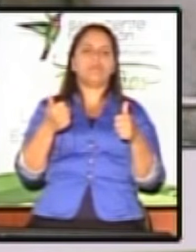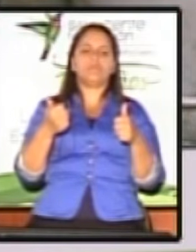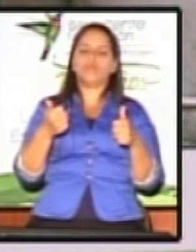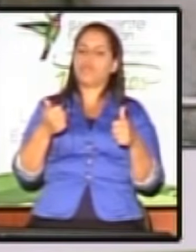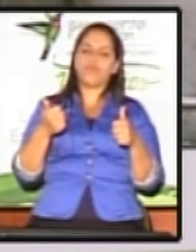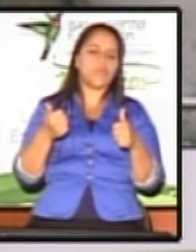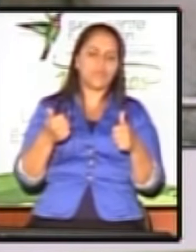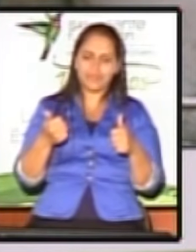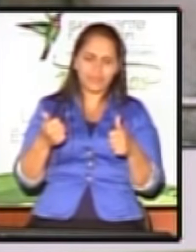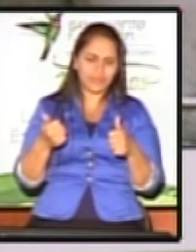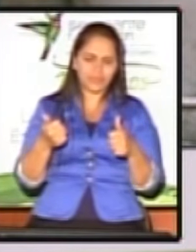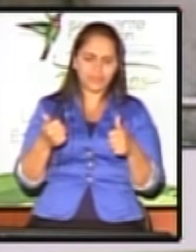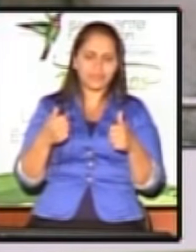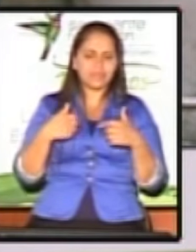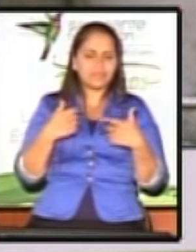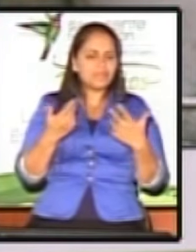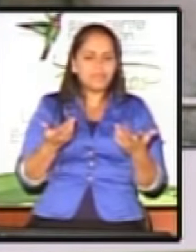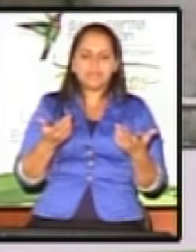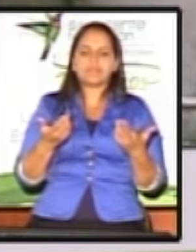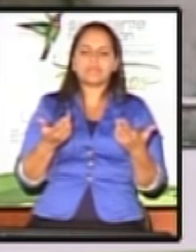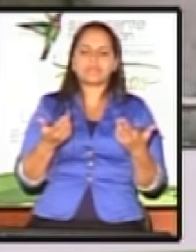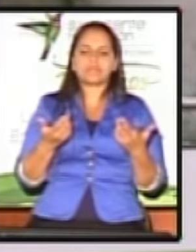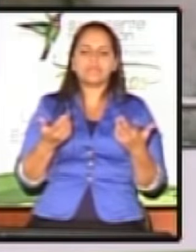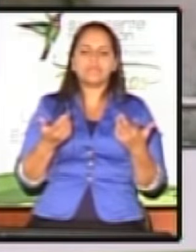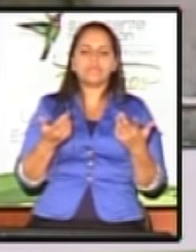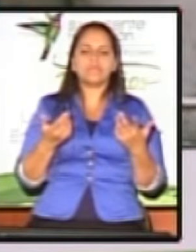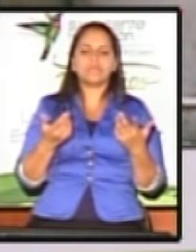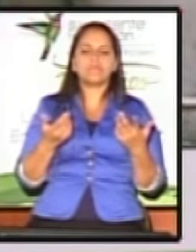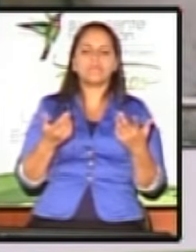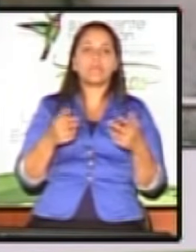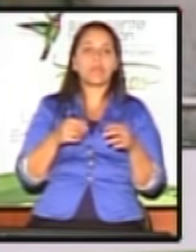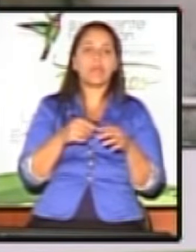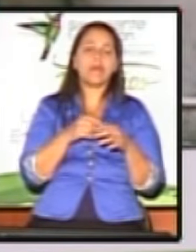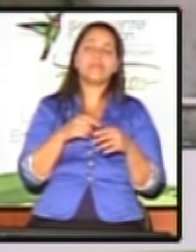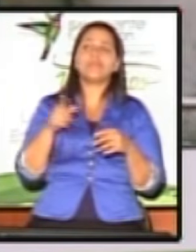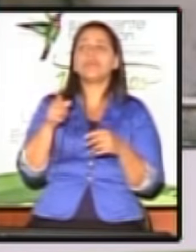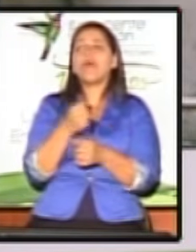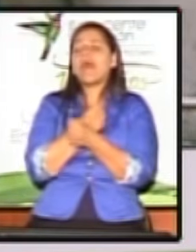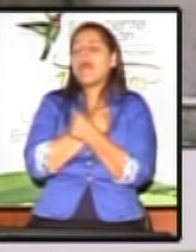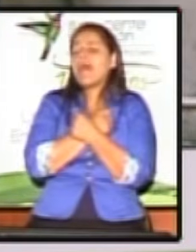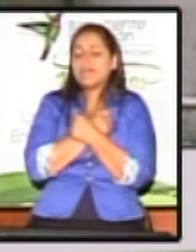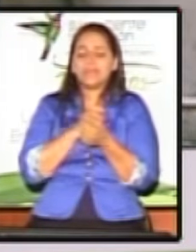se manifiesta, es directamente proporcional al tamaño del plato y a la cantidad de comida.